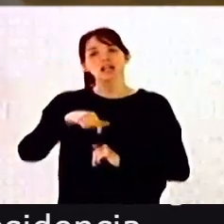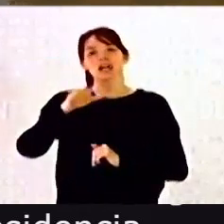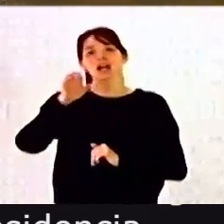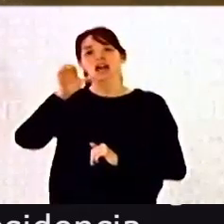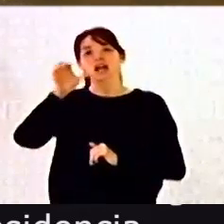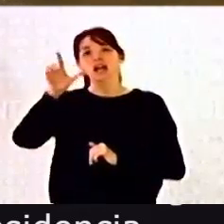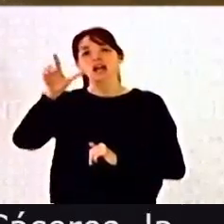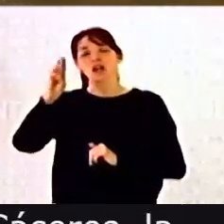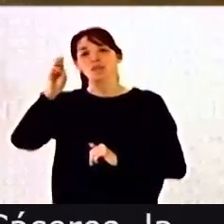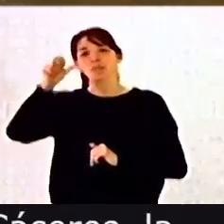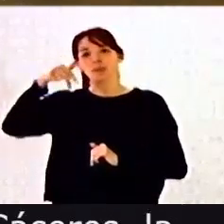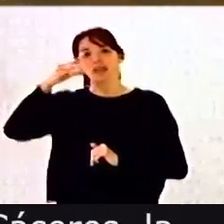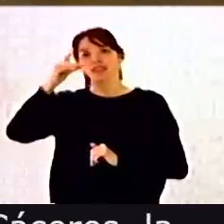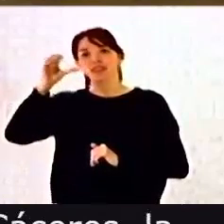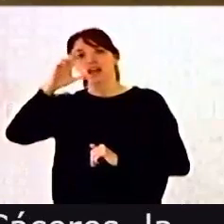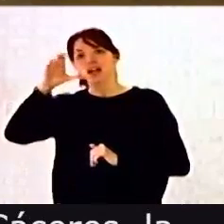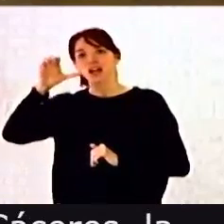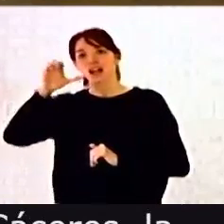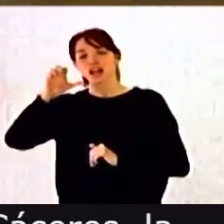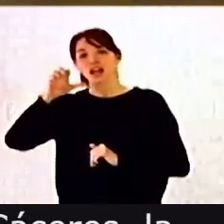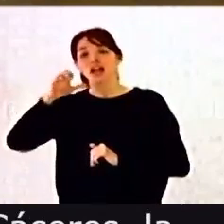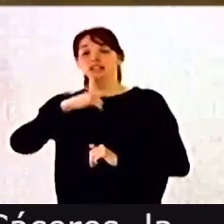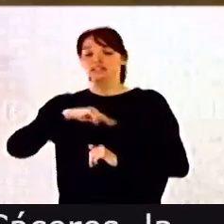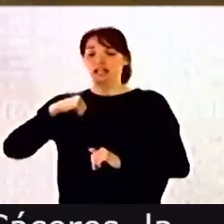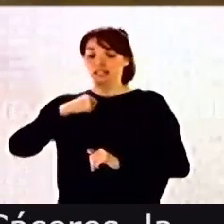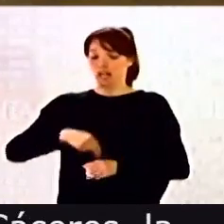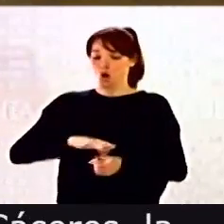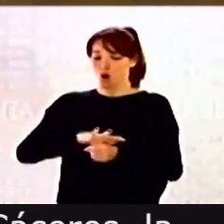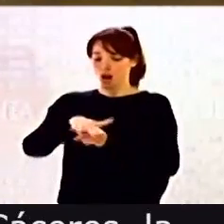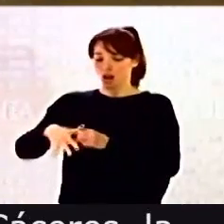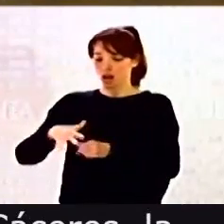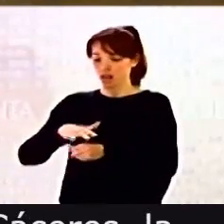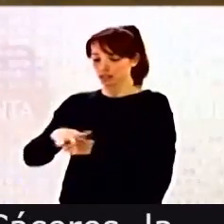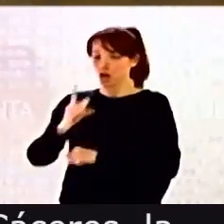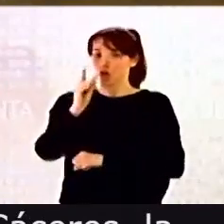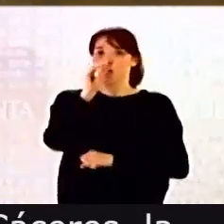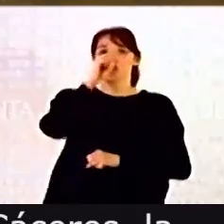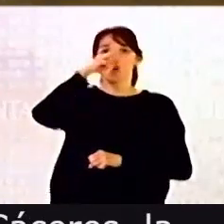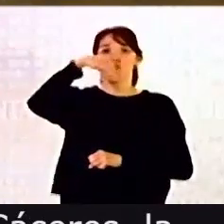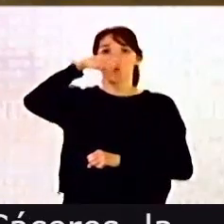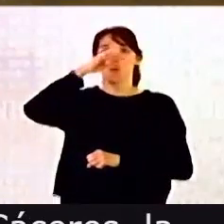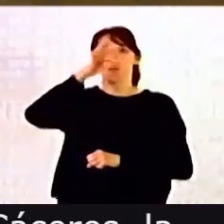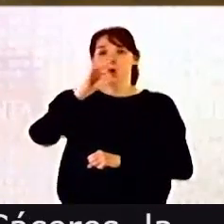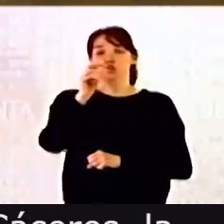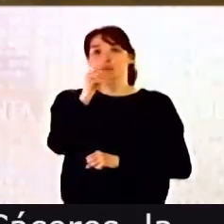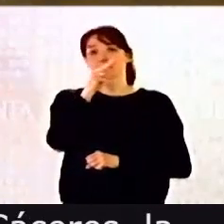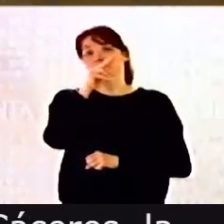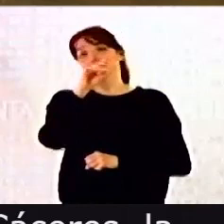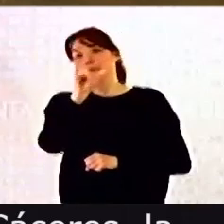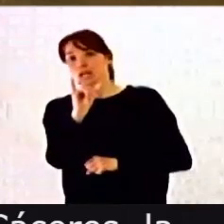de Santiago de Alcántara, está la residencia Domusby de Badajoz.